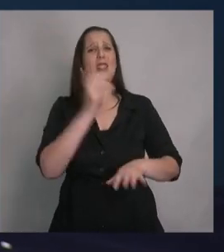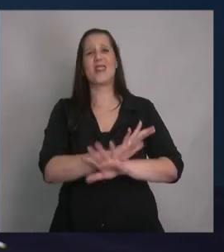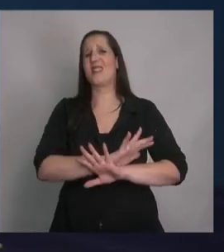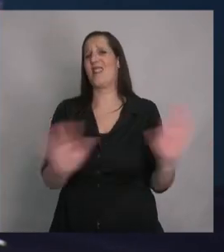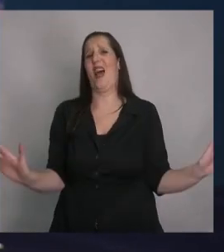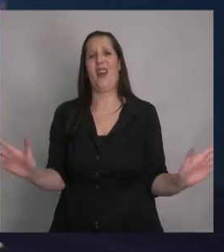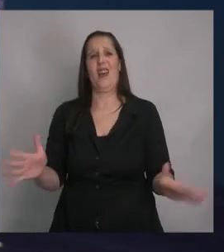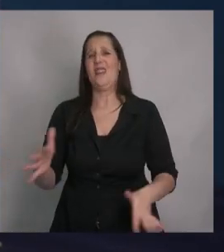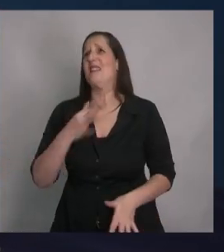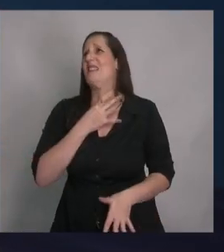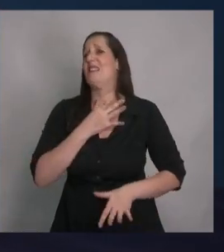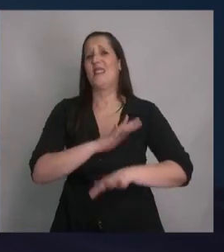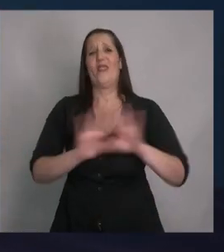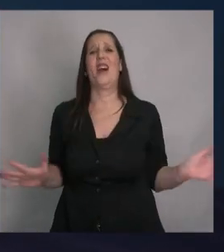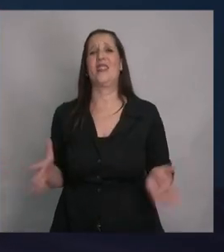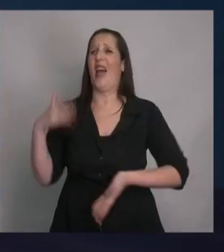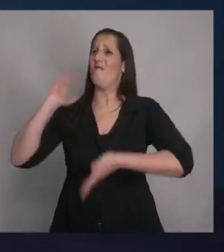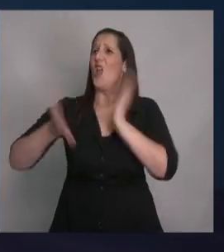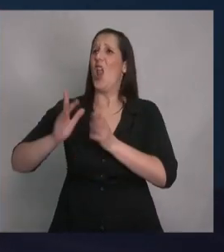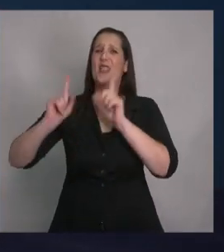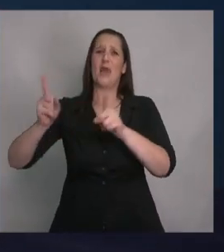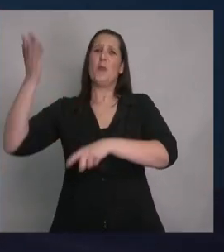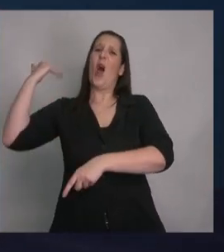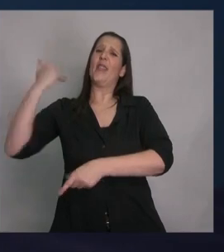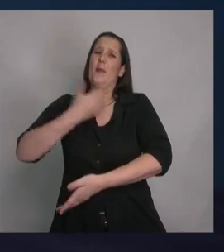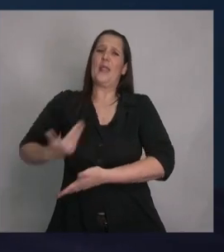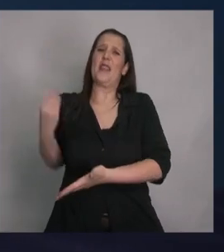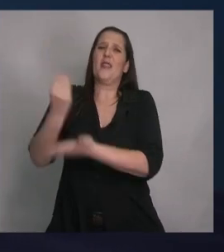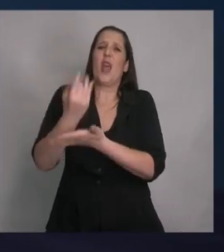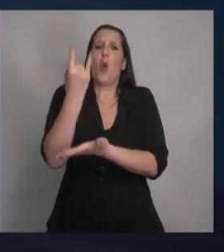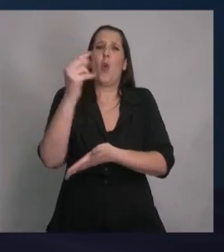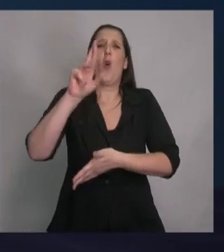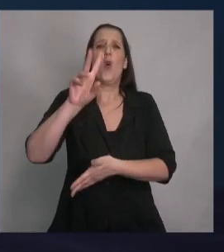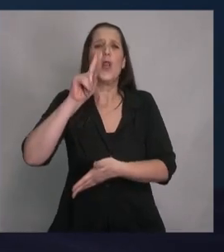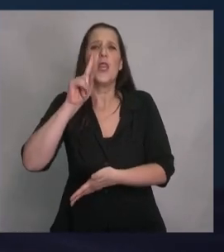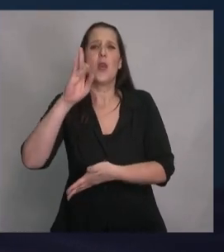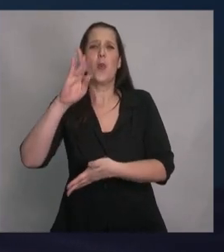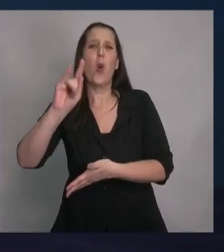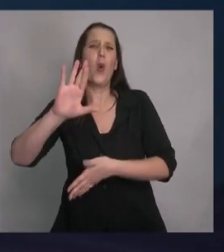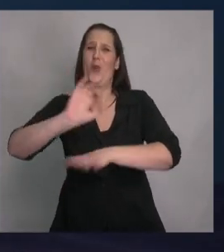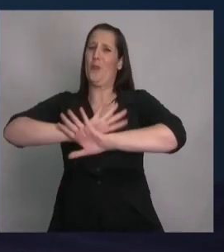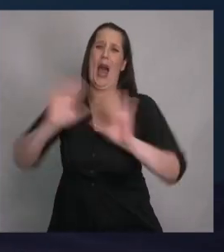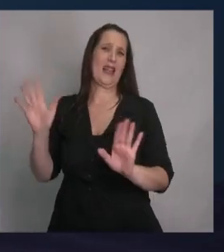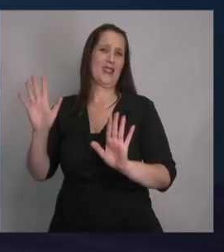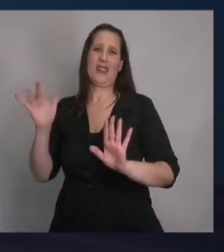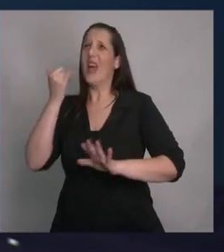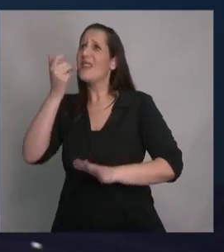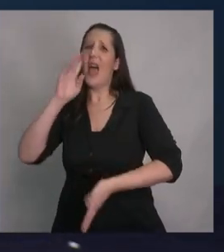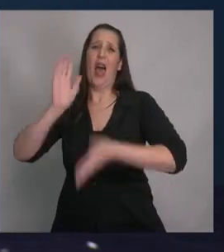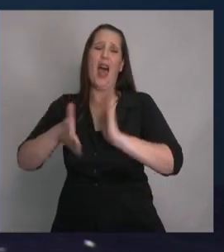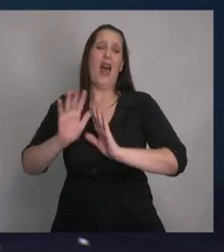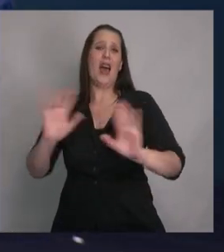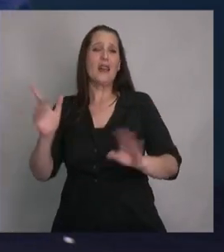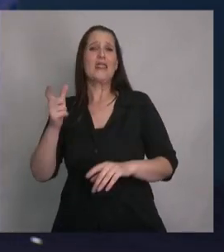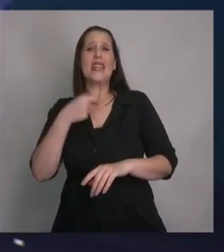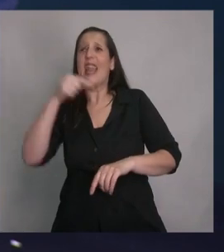violencia y el uribismo lo que prometía era más violencia. Colombia humana prometía una era de paz.